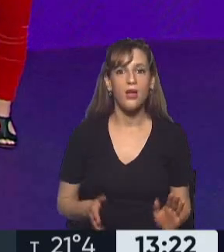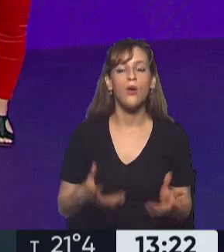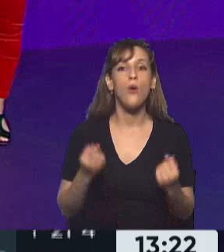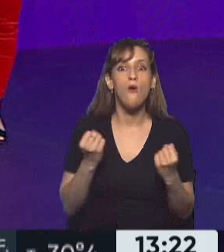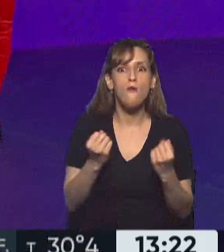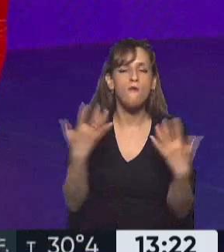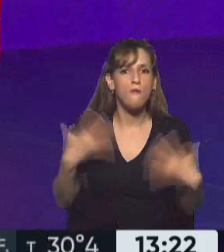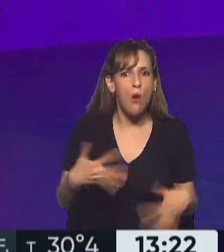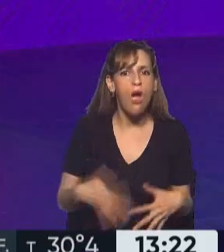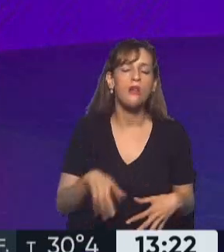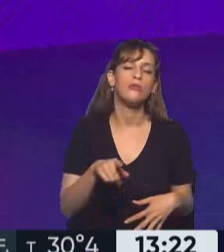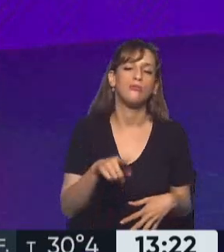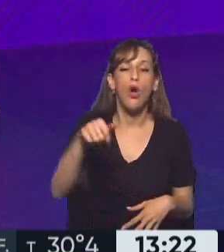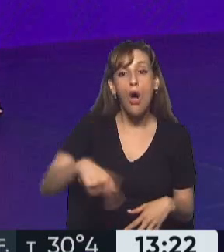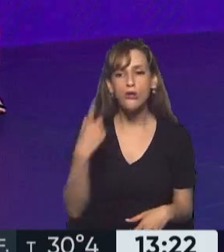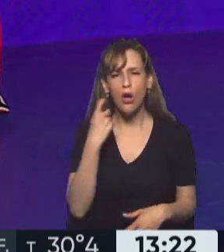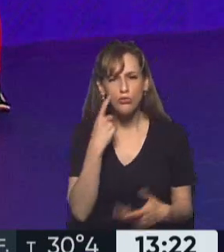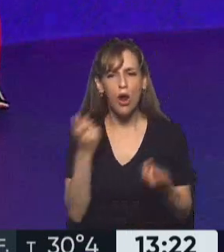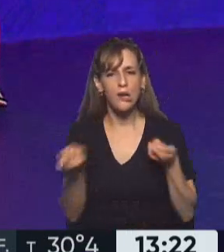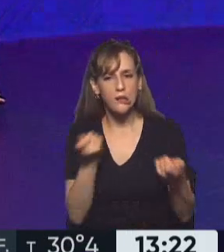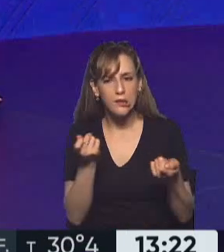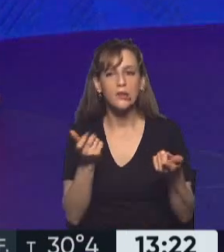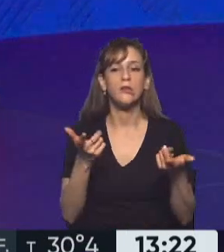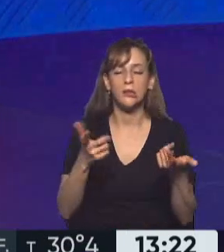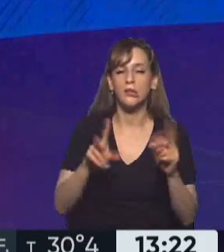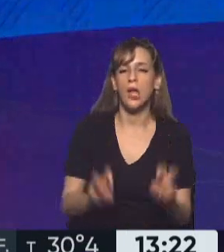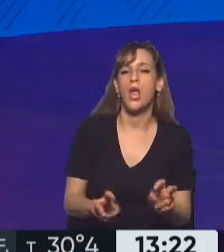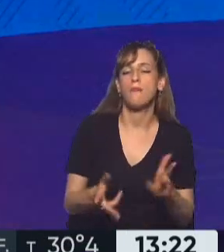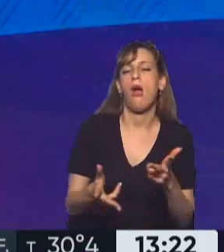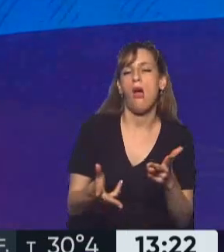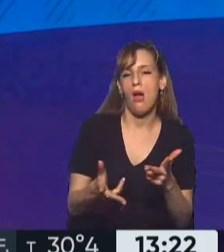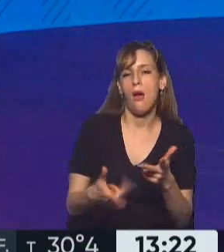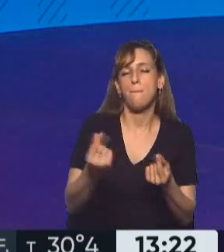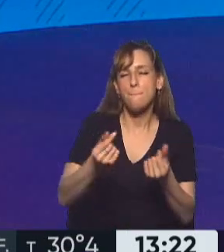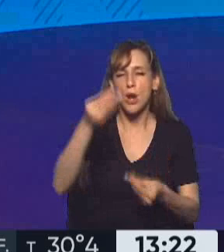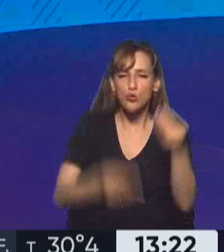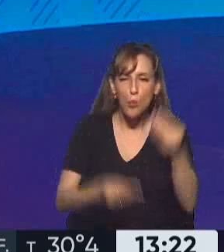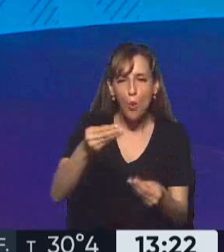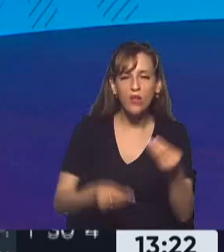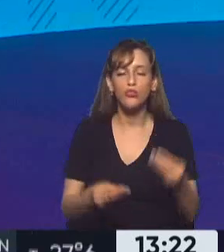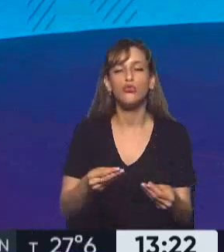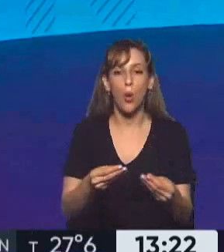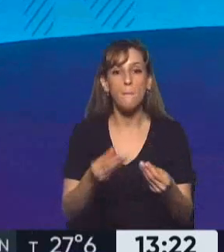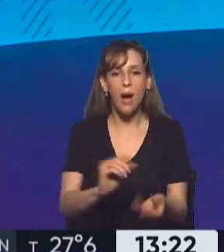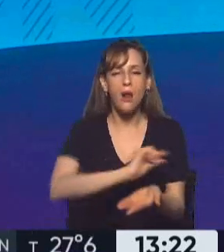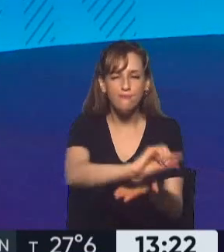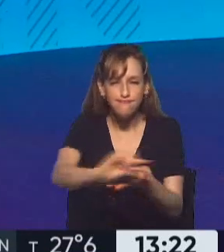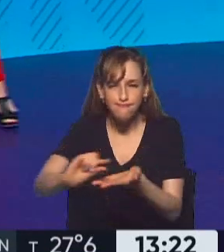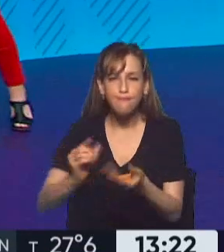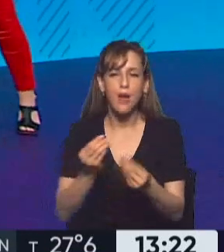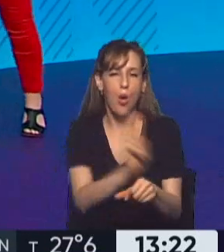hoy se está revisando en el marco de la discusión presupuestaria para poder financiar tarifas que aumenten